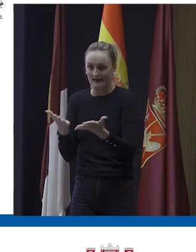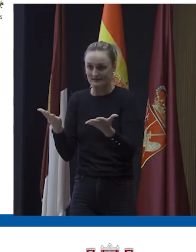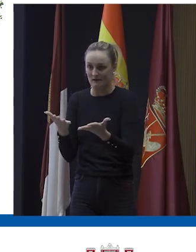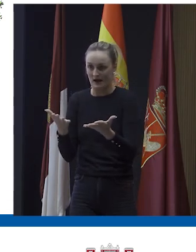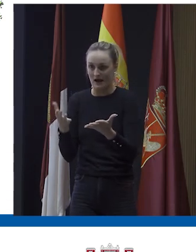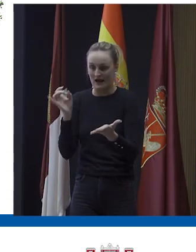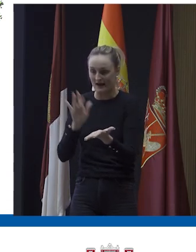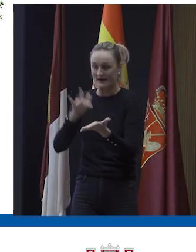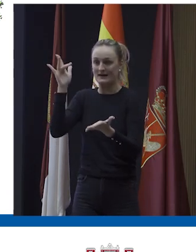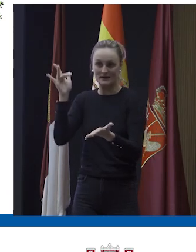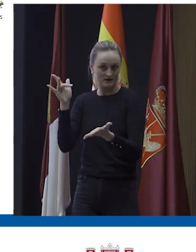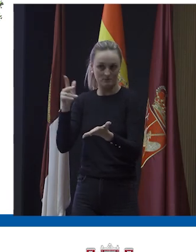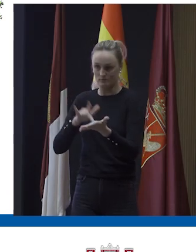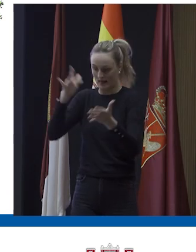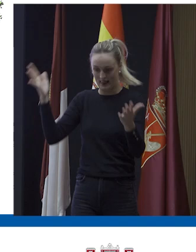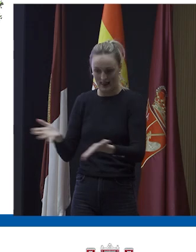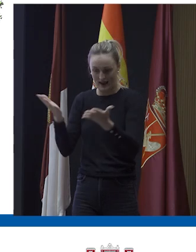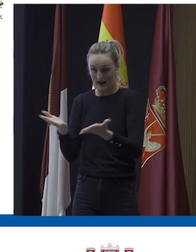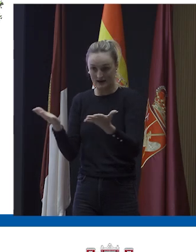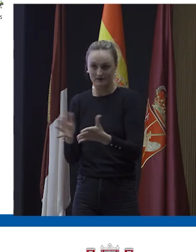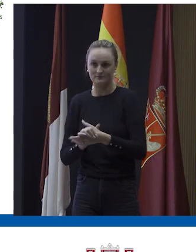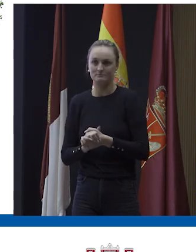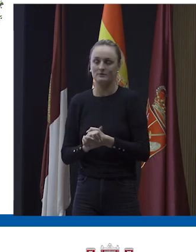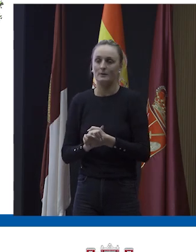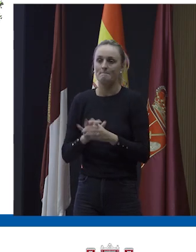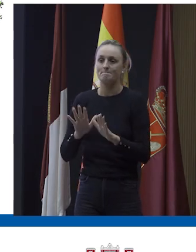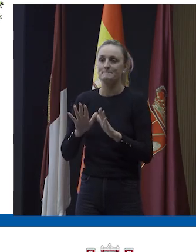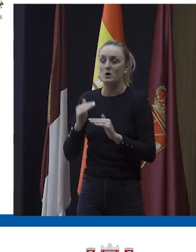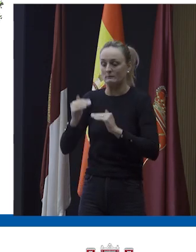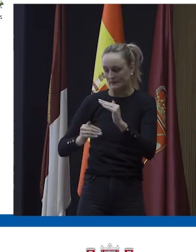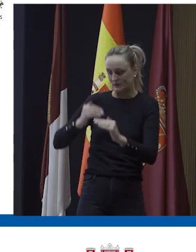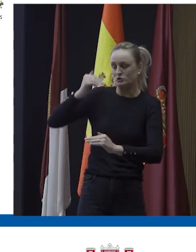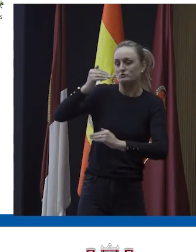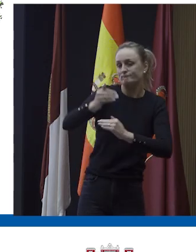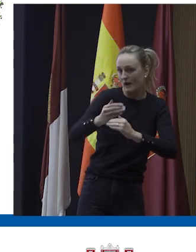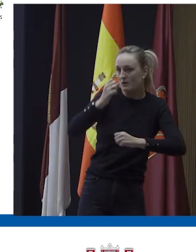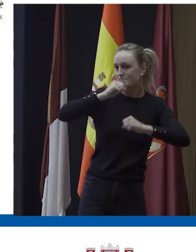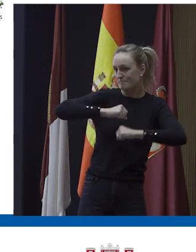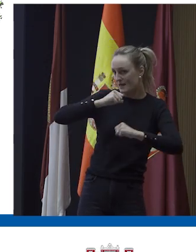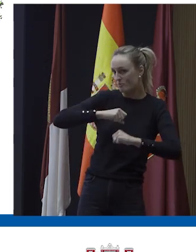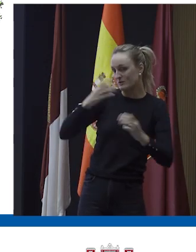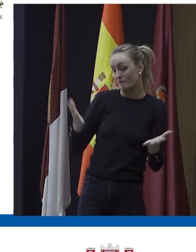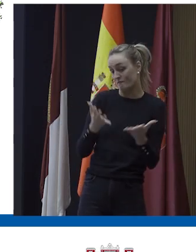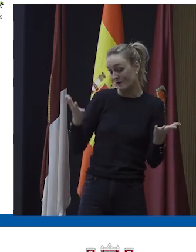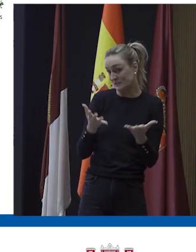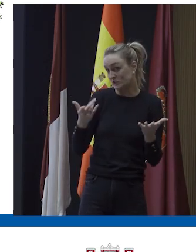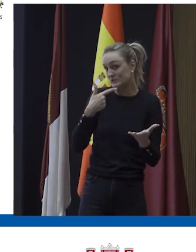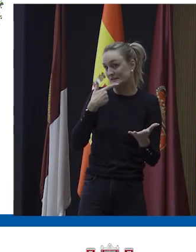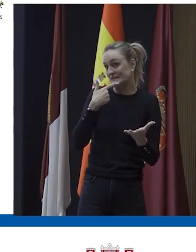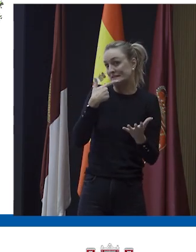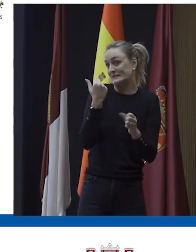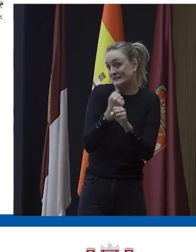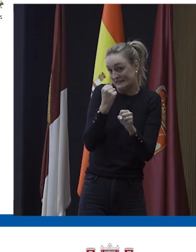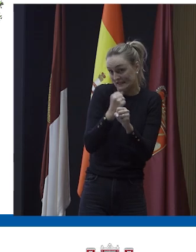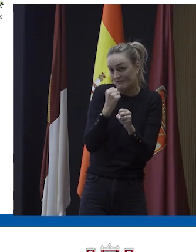una activación, ¿vale? Lo que pasa que con el paso de los años y con todos estos factores de riesgo conviene trabajarlo